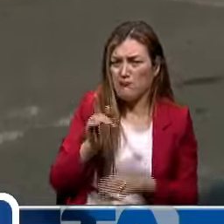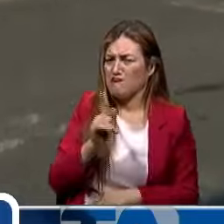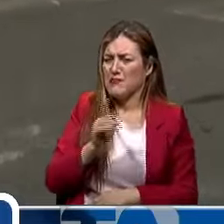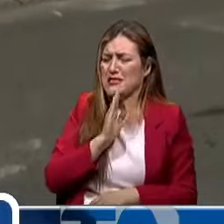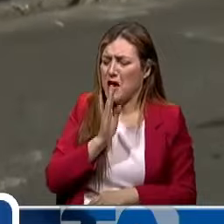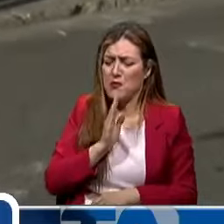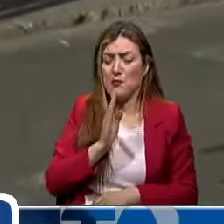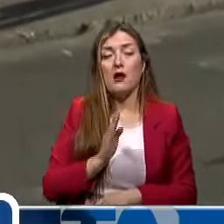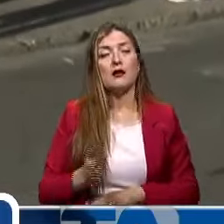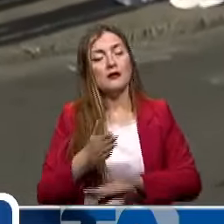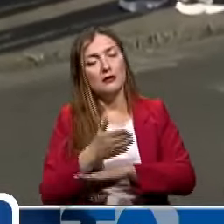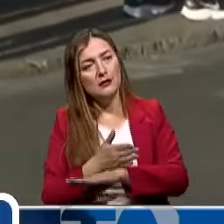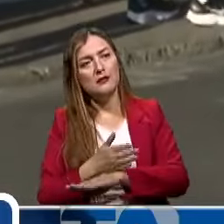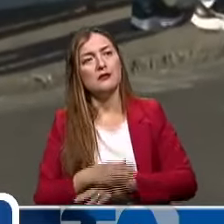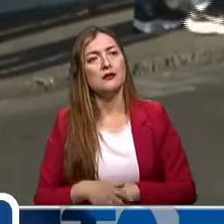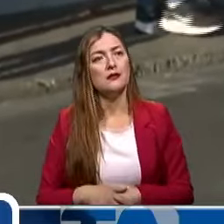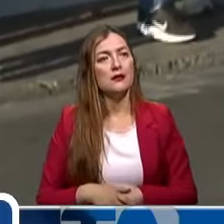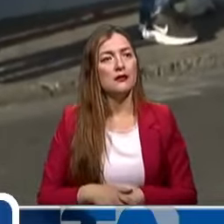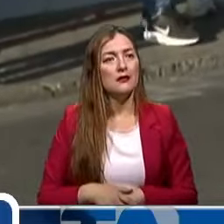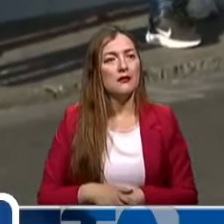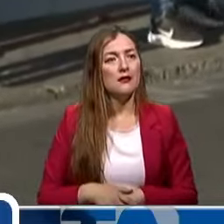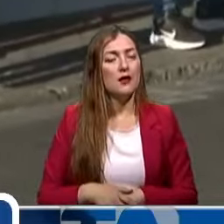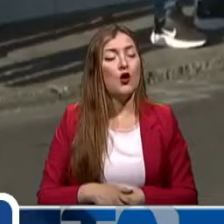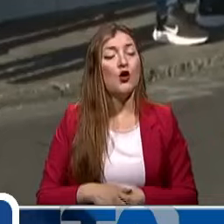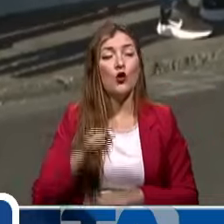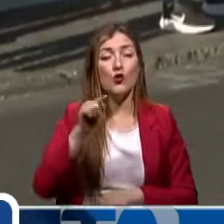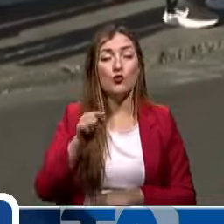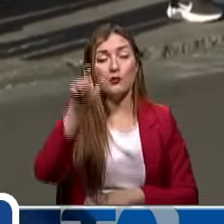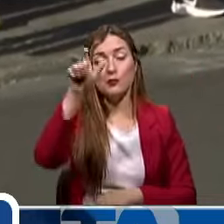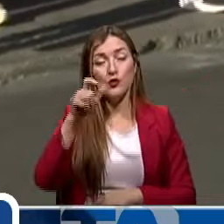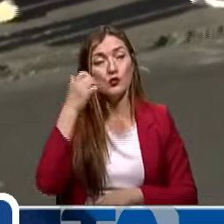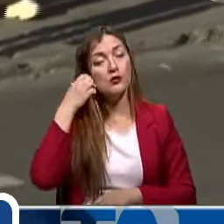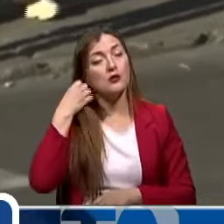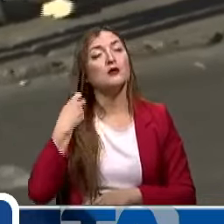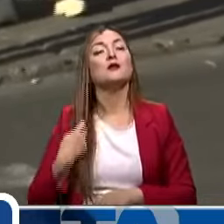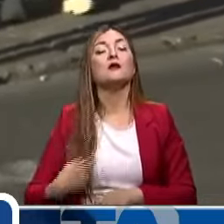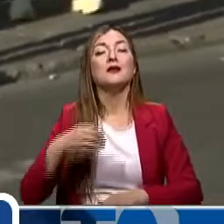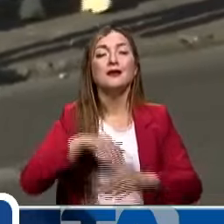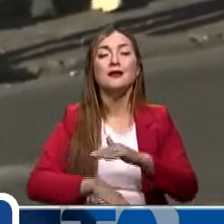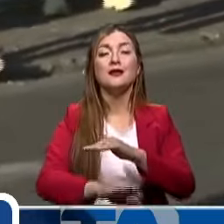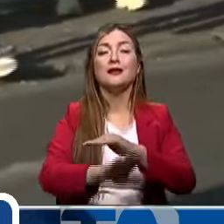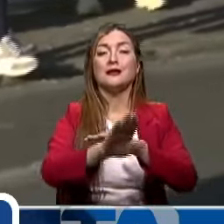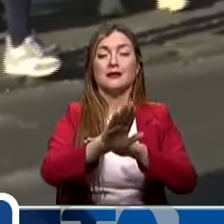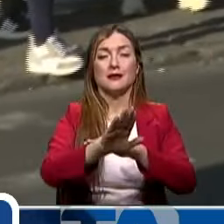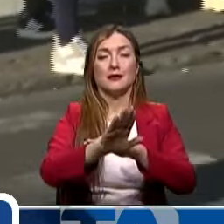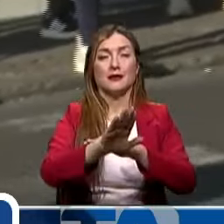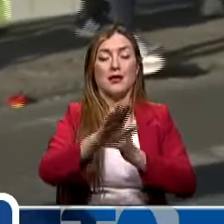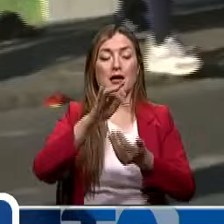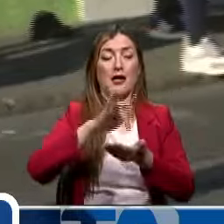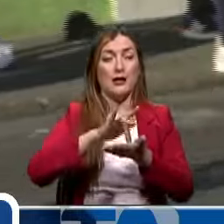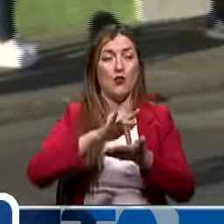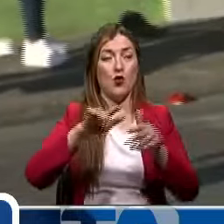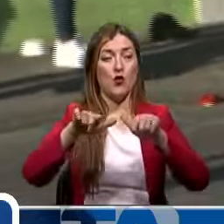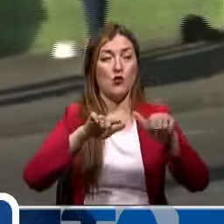Según la información preliminar de la policía, se trataría de personas que ingresaron al punto